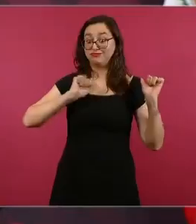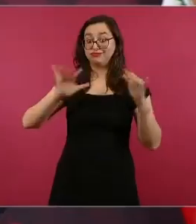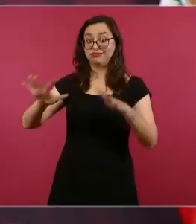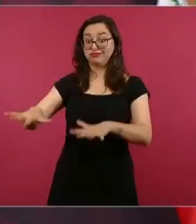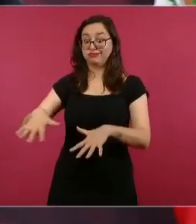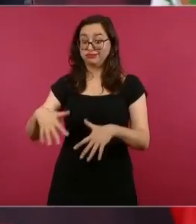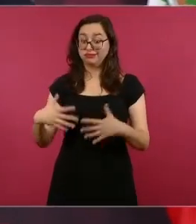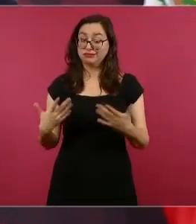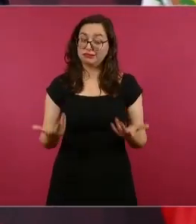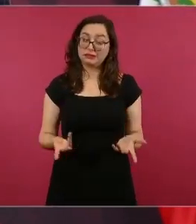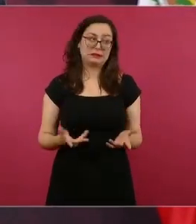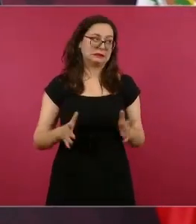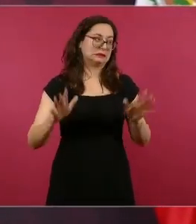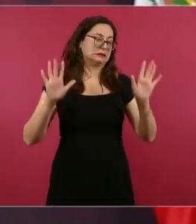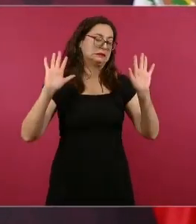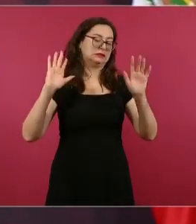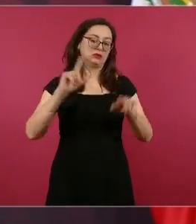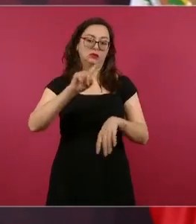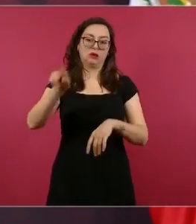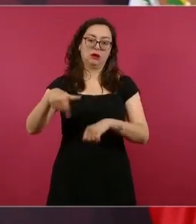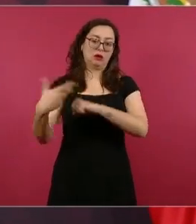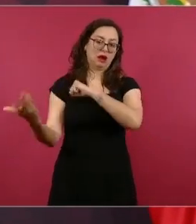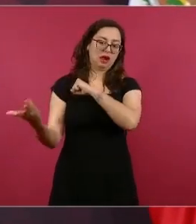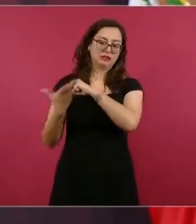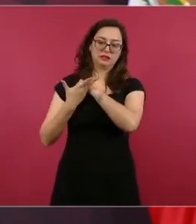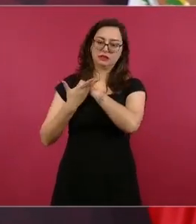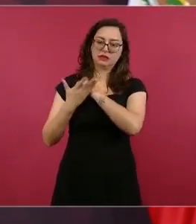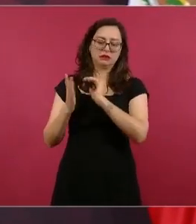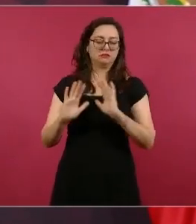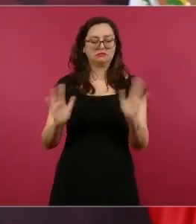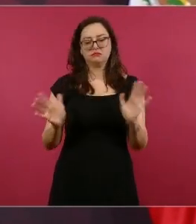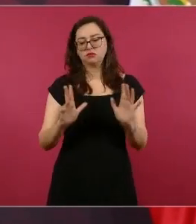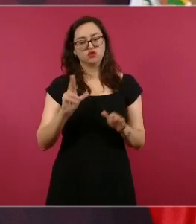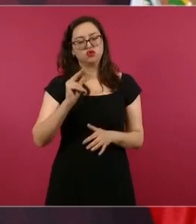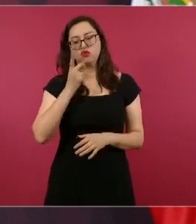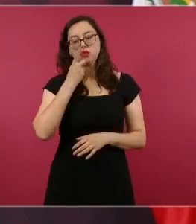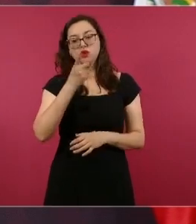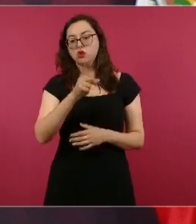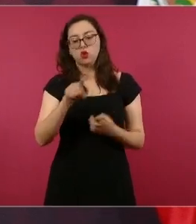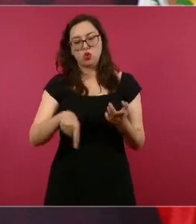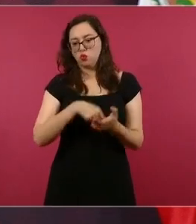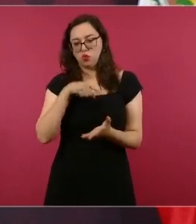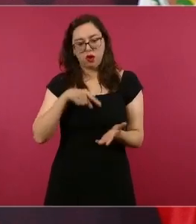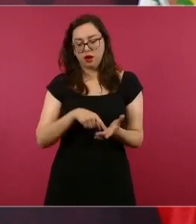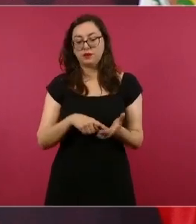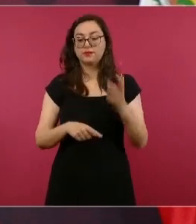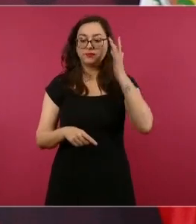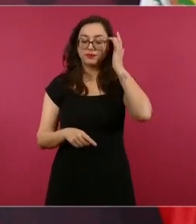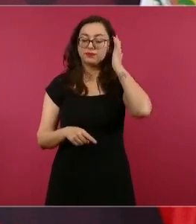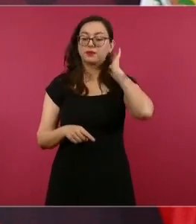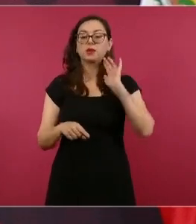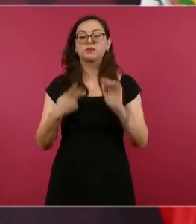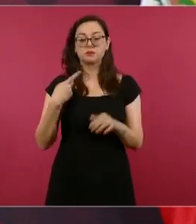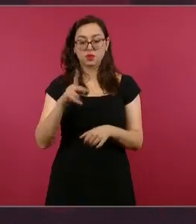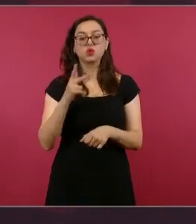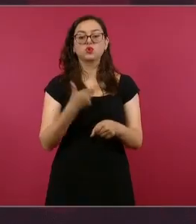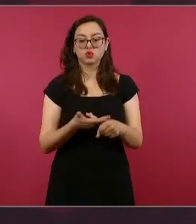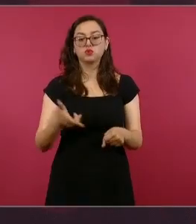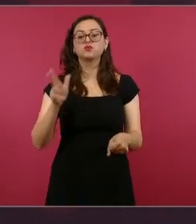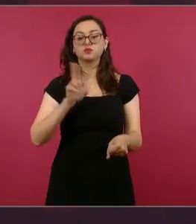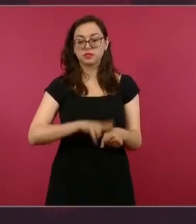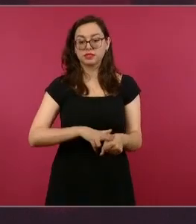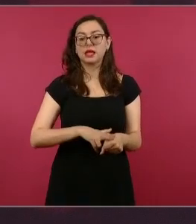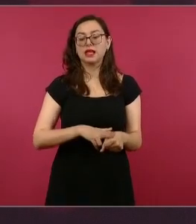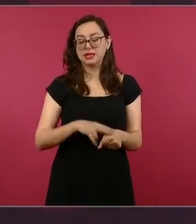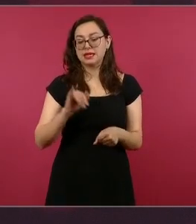mítines y me acusan, y entonces mejor no digo dónde, pero sí voy a estar viendo hospitales del